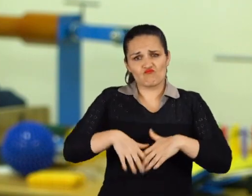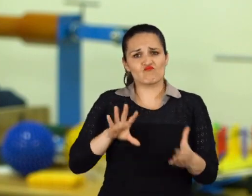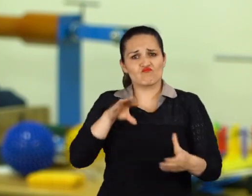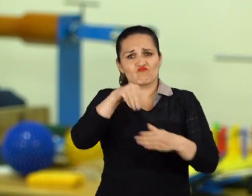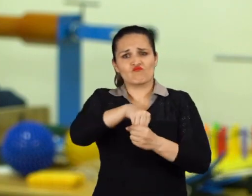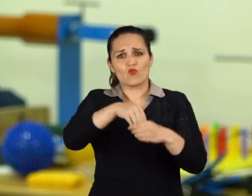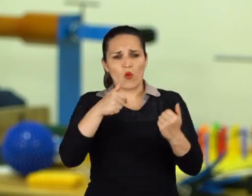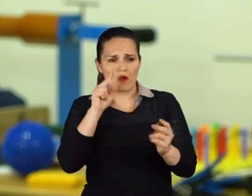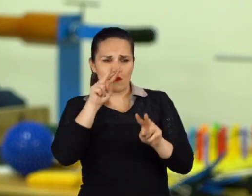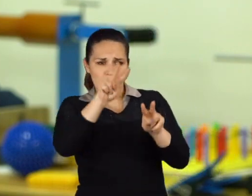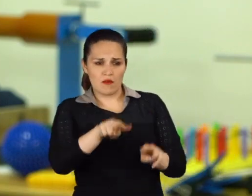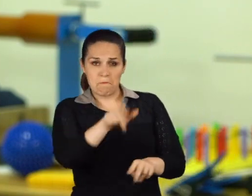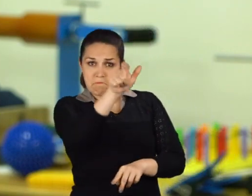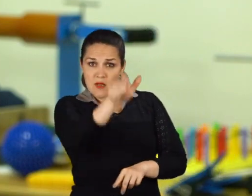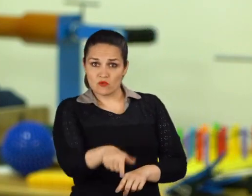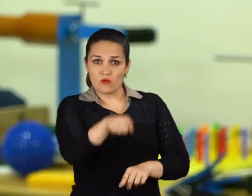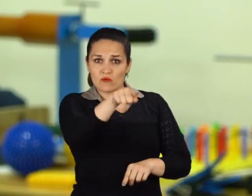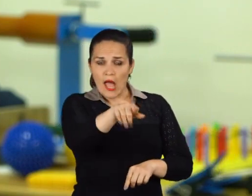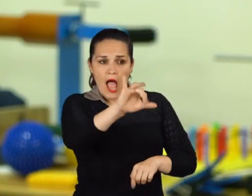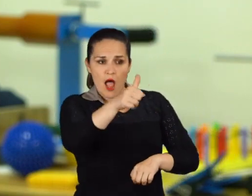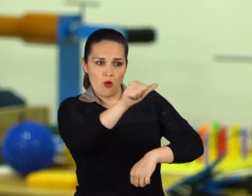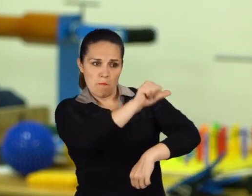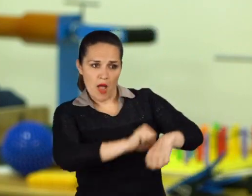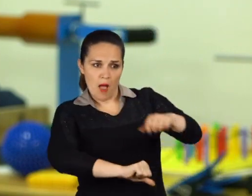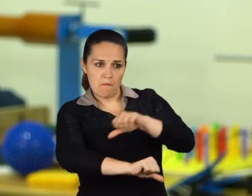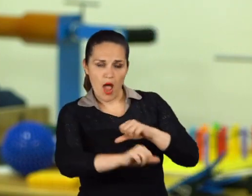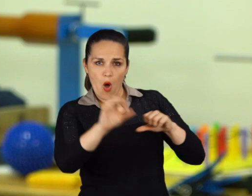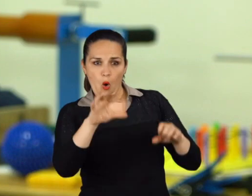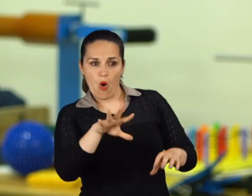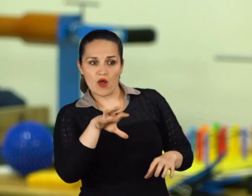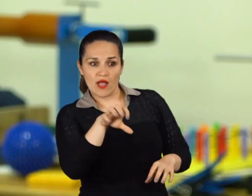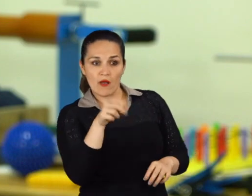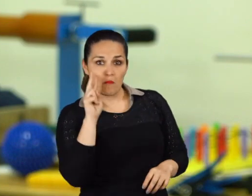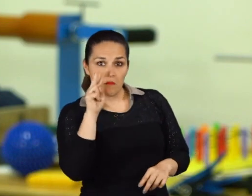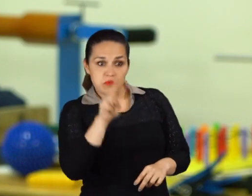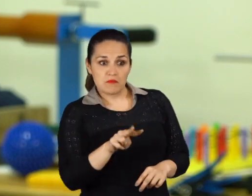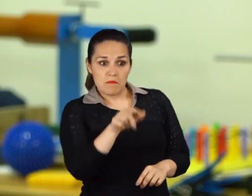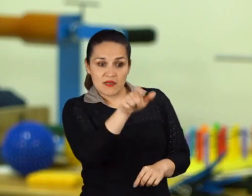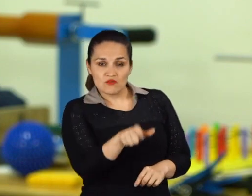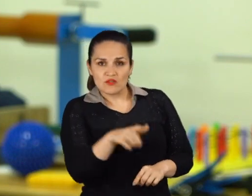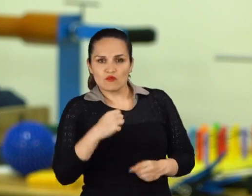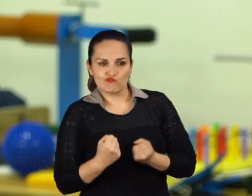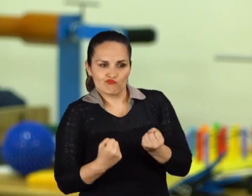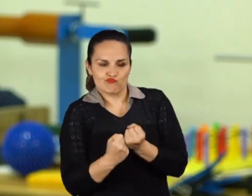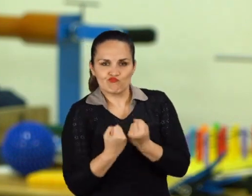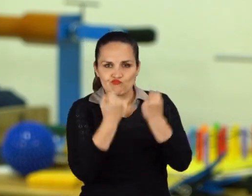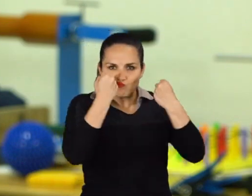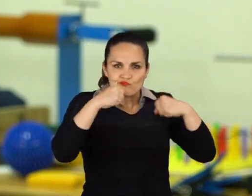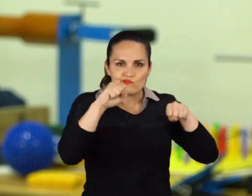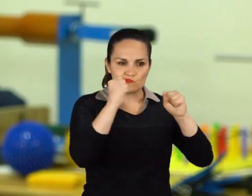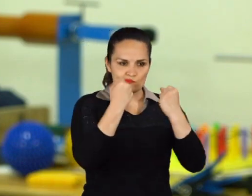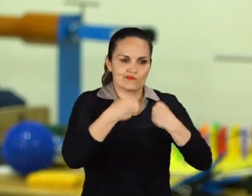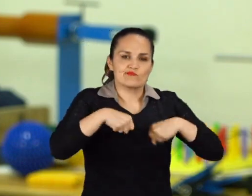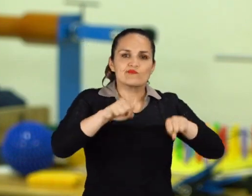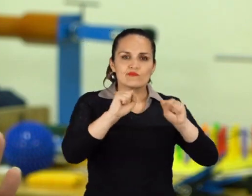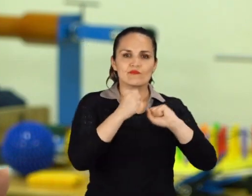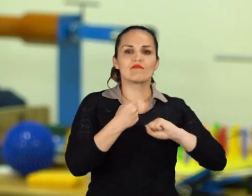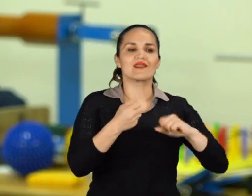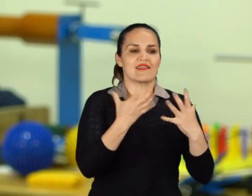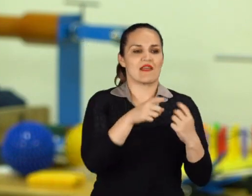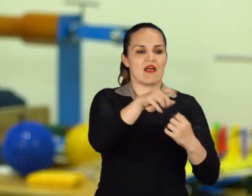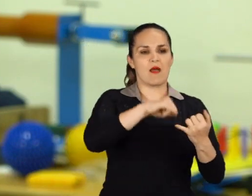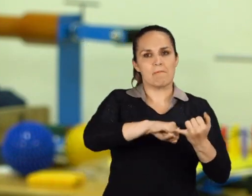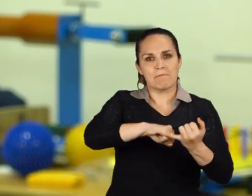la parte de salvamento es maximizar la función y el desempeño ocupacional de los pacientes, es decir, lograr la